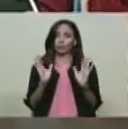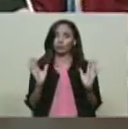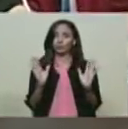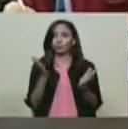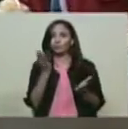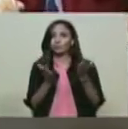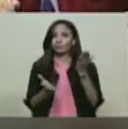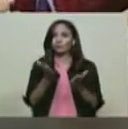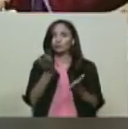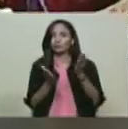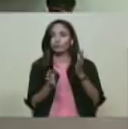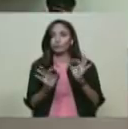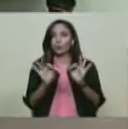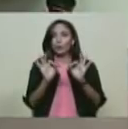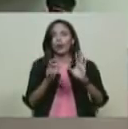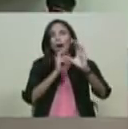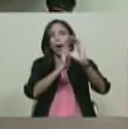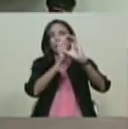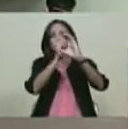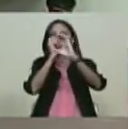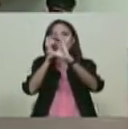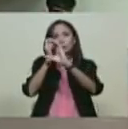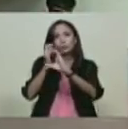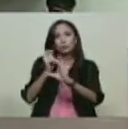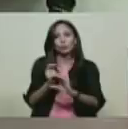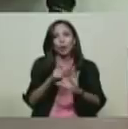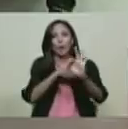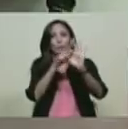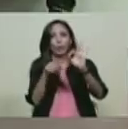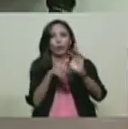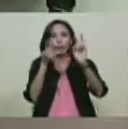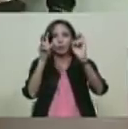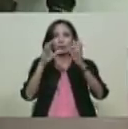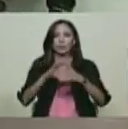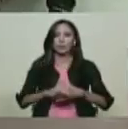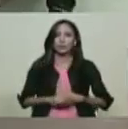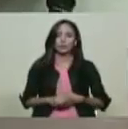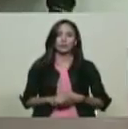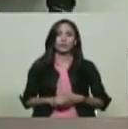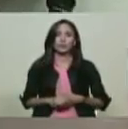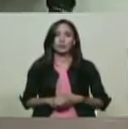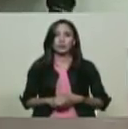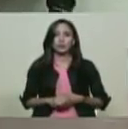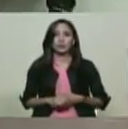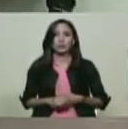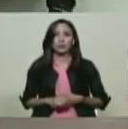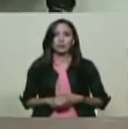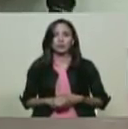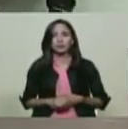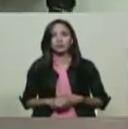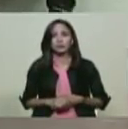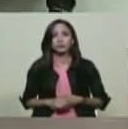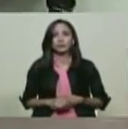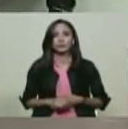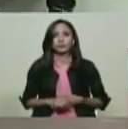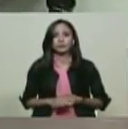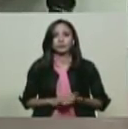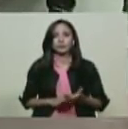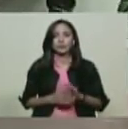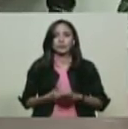minería, para la minería de la criptomoneda del petro y para la minería de todas las criptomonedas que en el mundo se